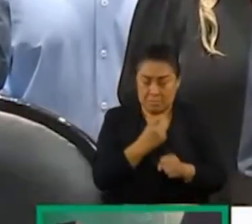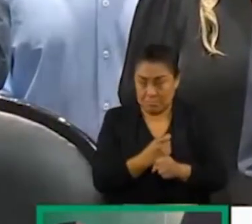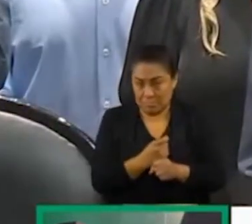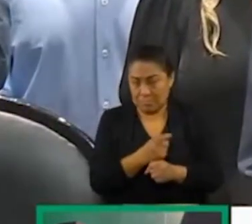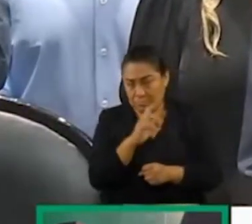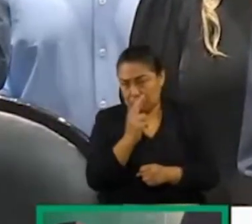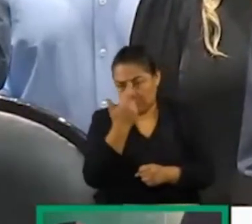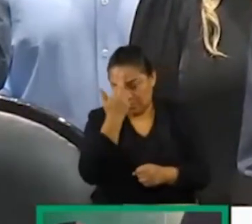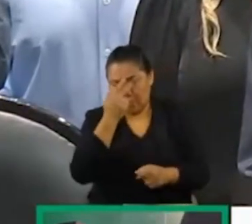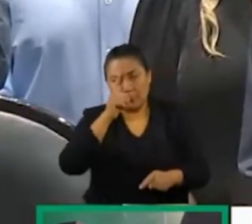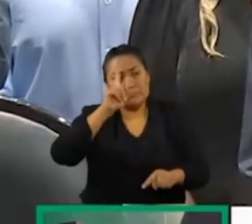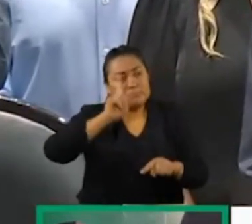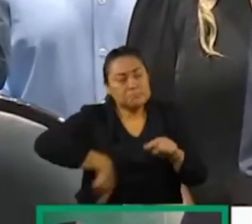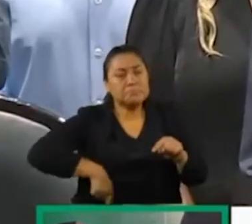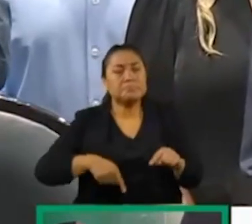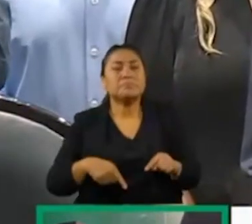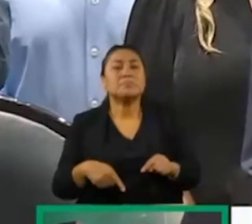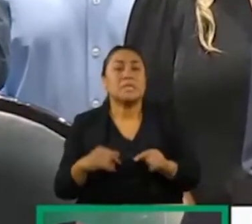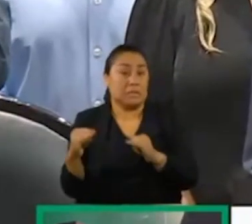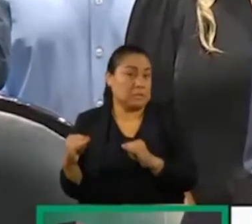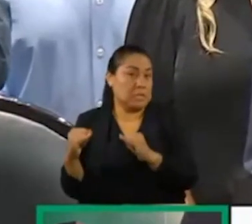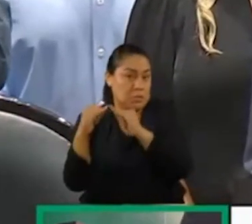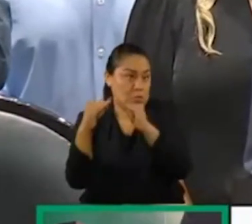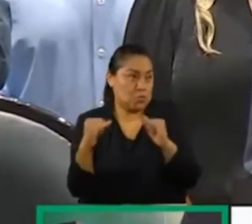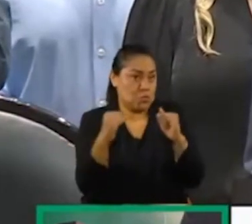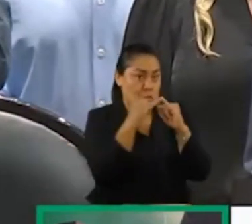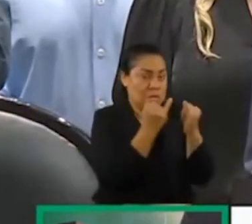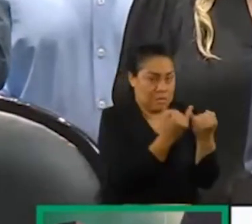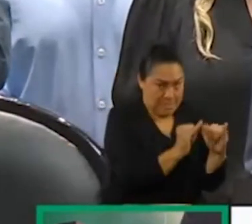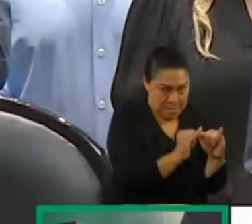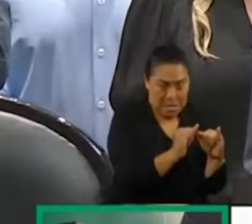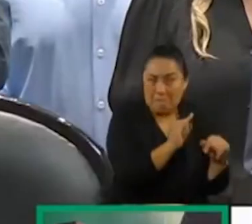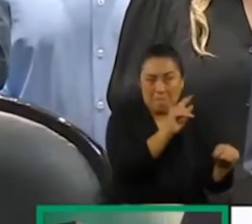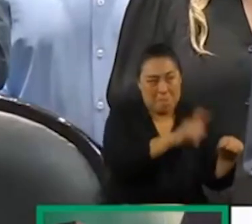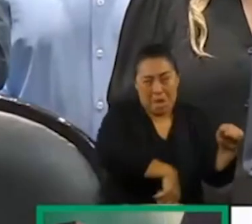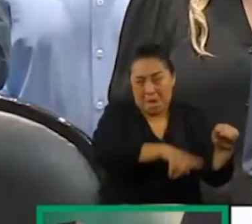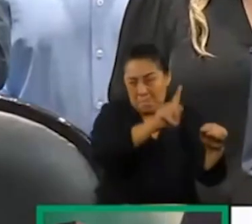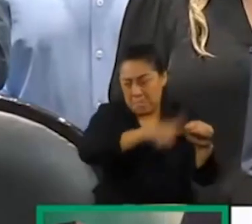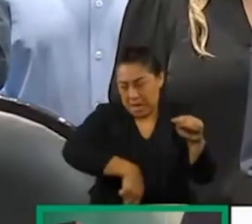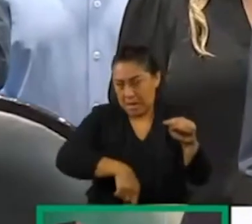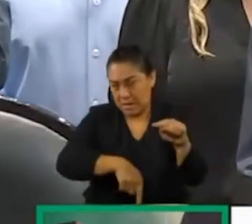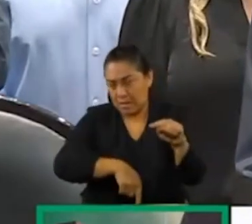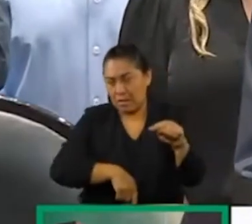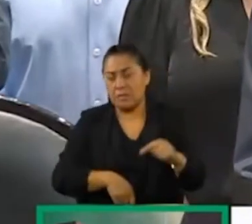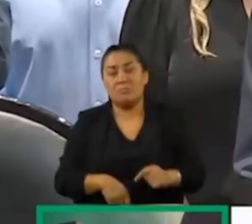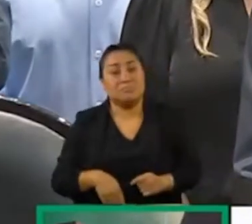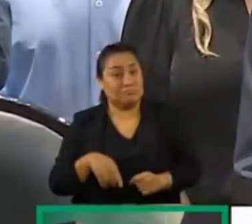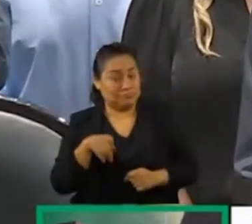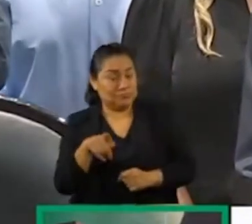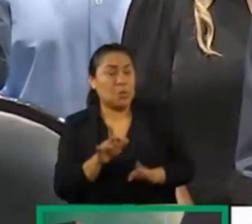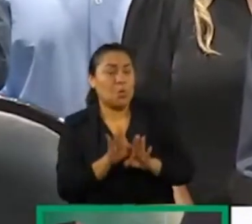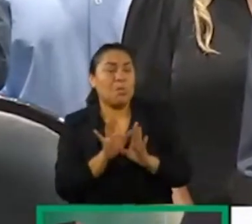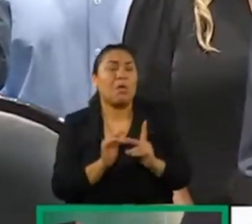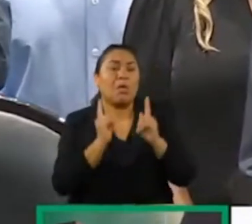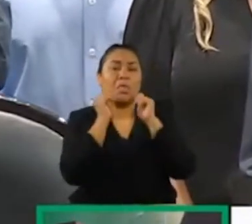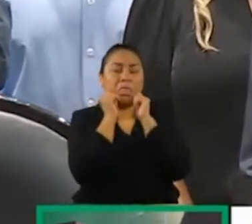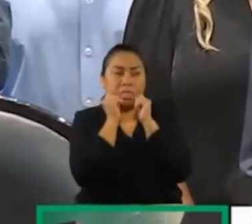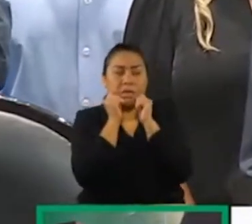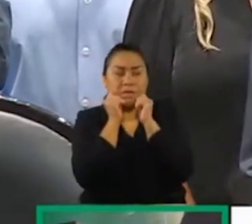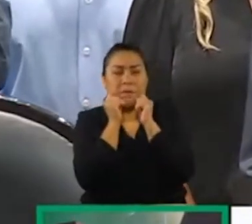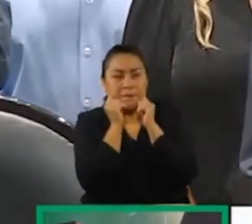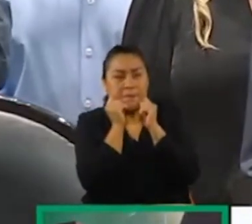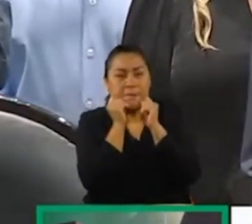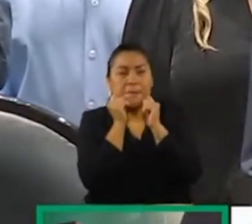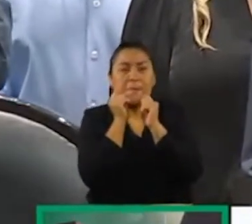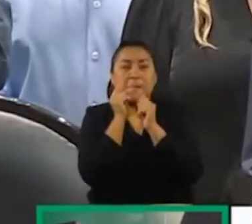eliminaron a los órganos autónomos, una vez que se agandallaron la